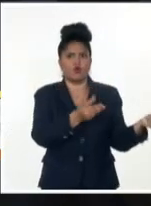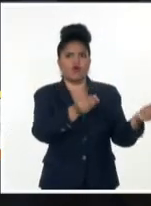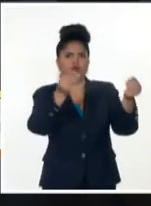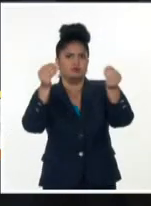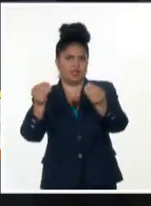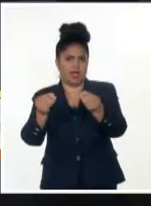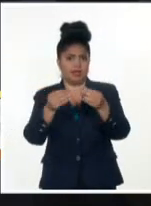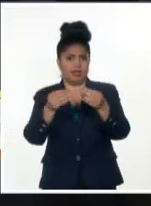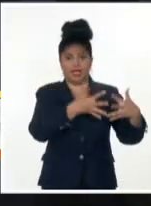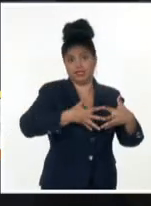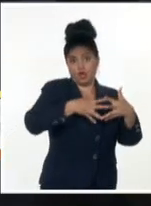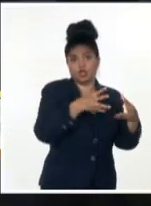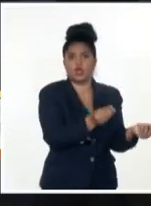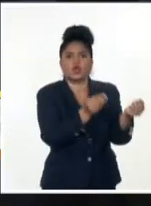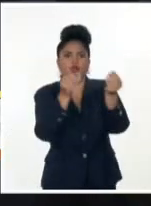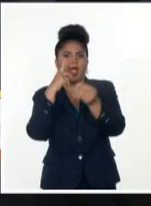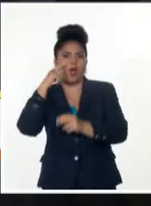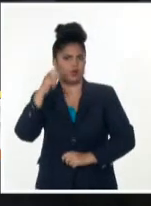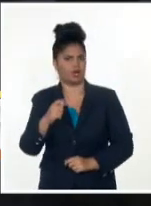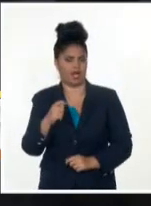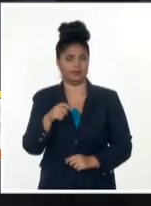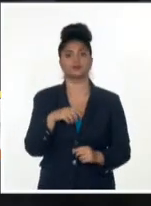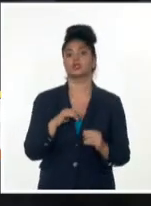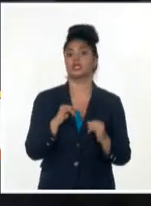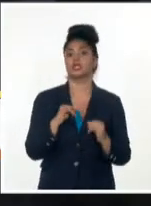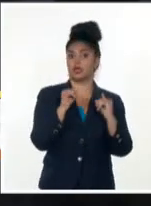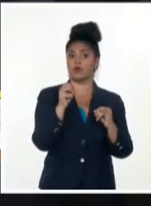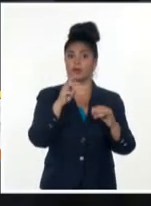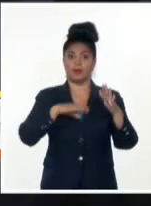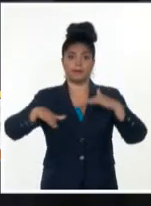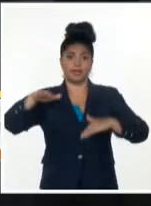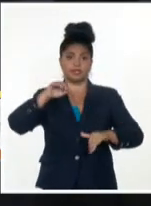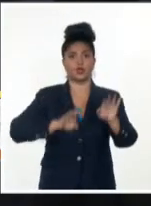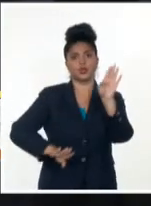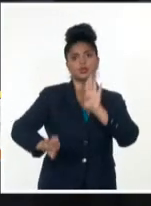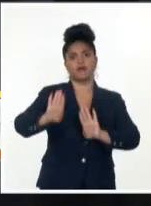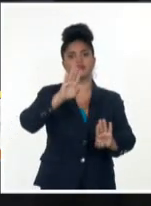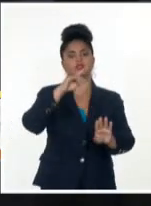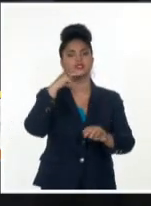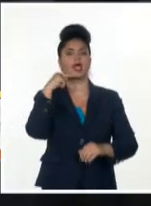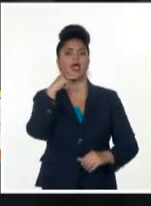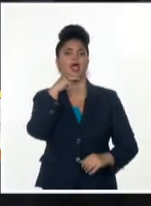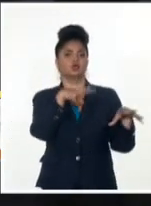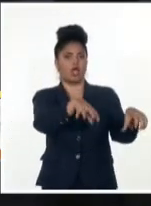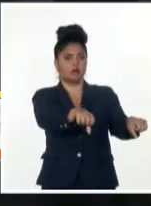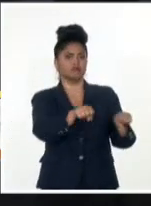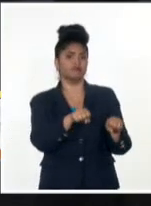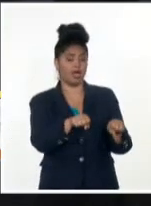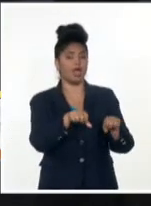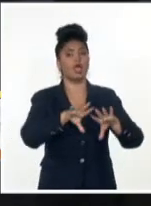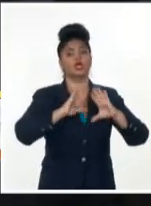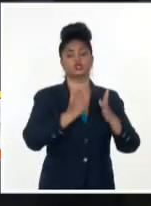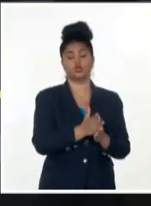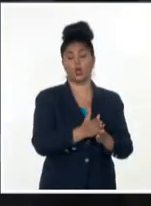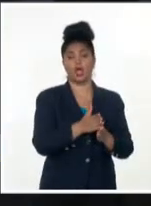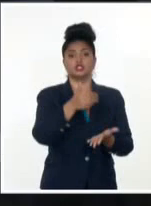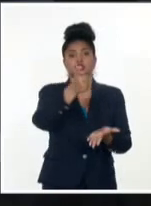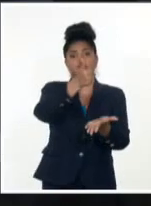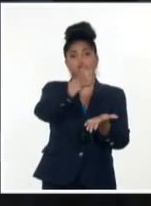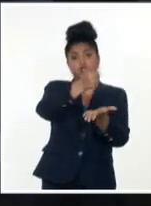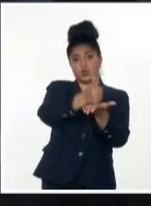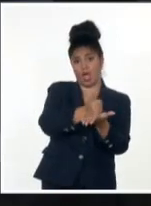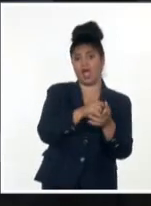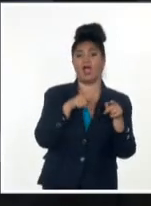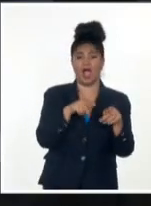sucede luego de confirmación por parte del Ministerio de Defensa de Rusia de la toma total de la ciudad de Artyomovsk, centro de